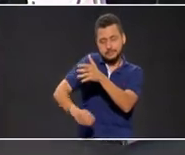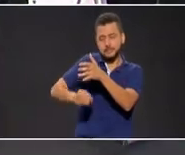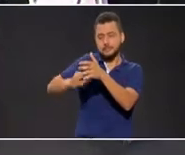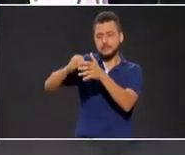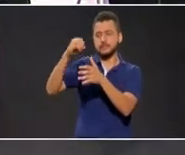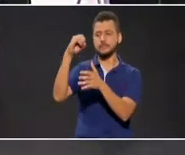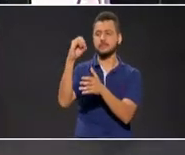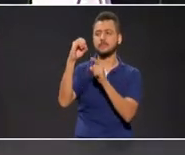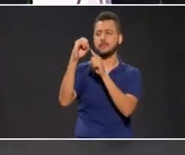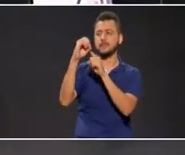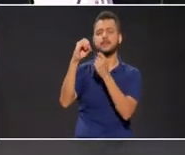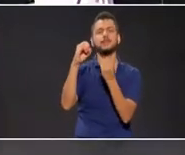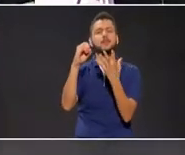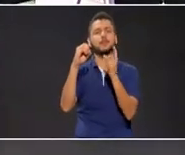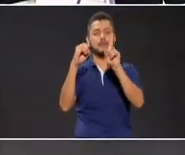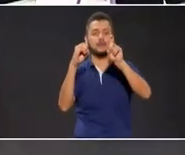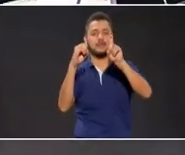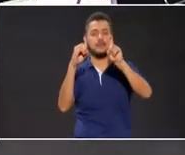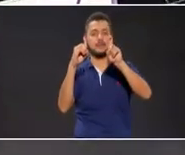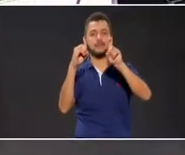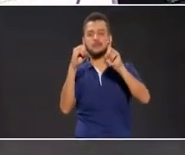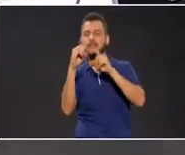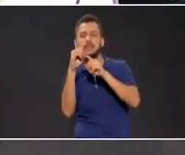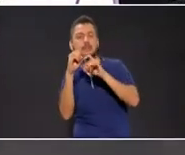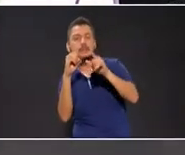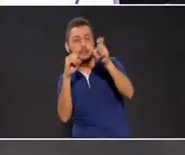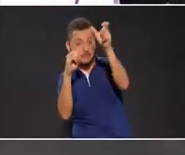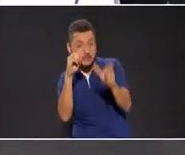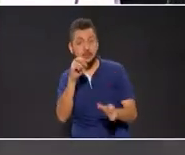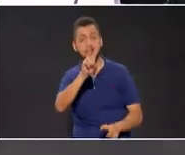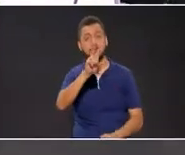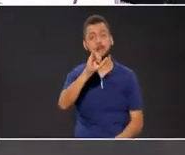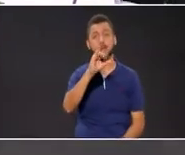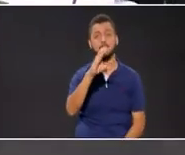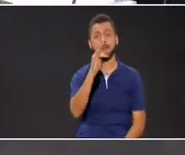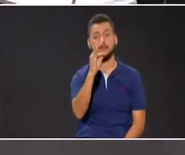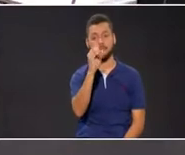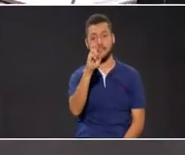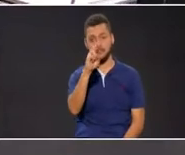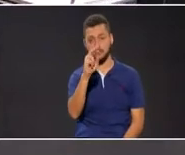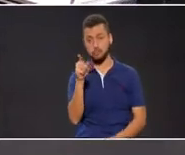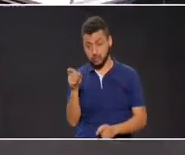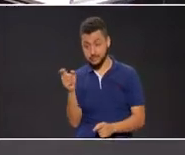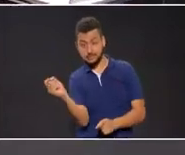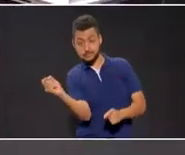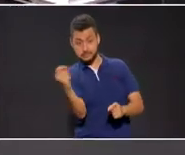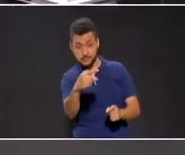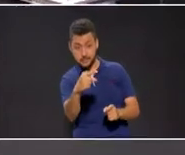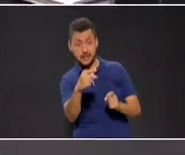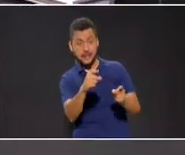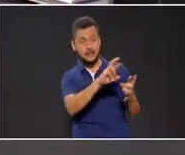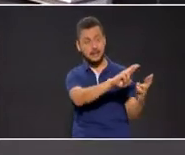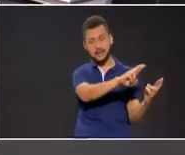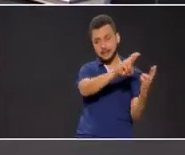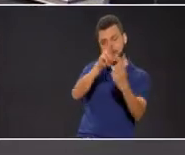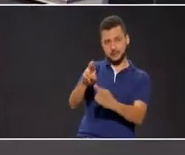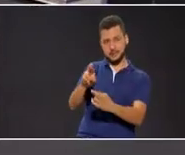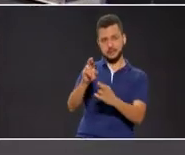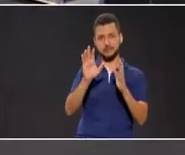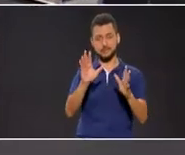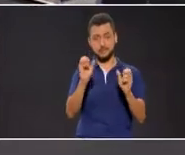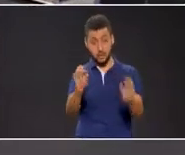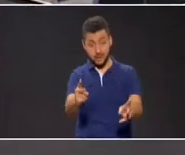el número 6 es decir al doctor víctor correa usted le pregunta 30 segundos y víctor tiene también 30 segundos